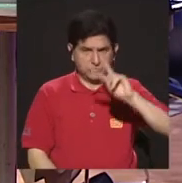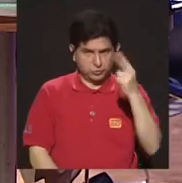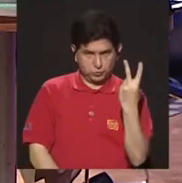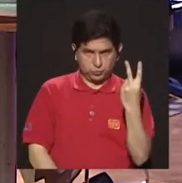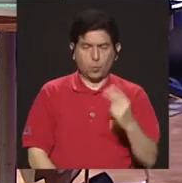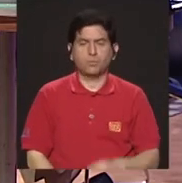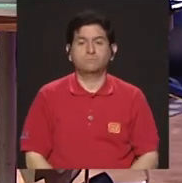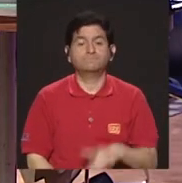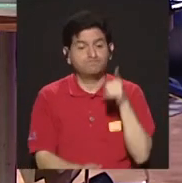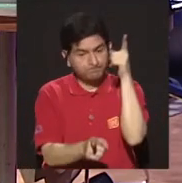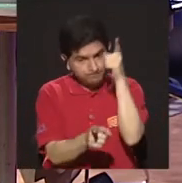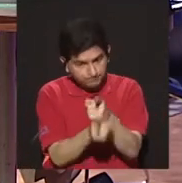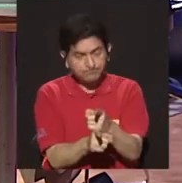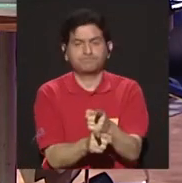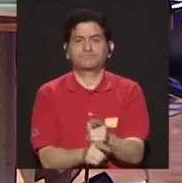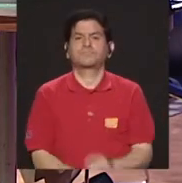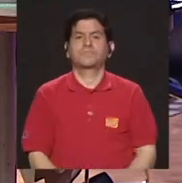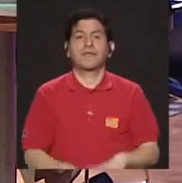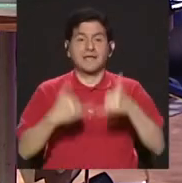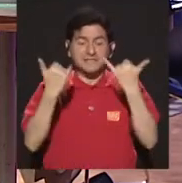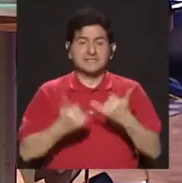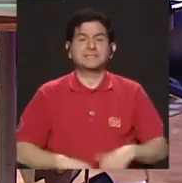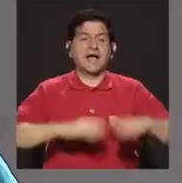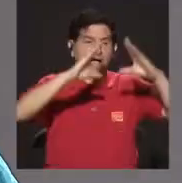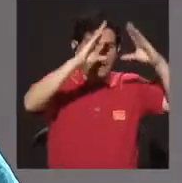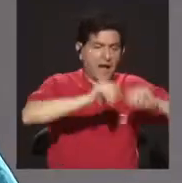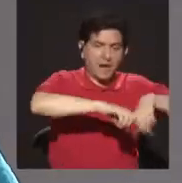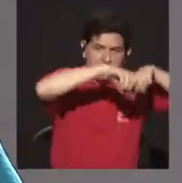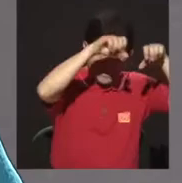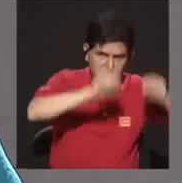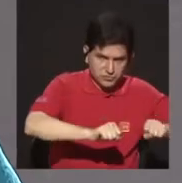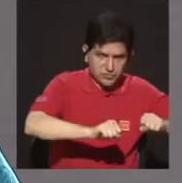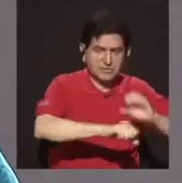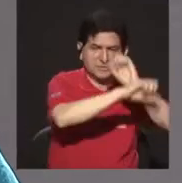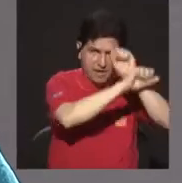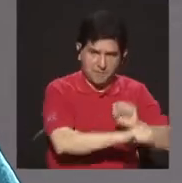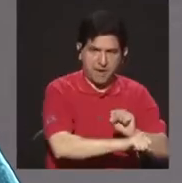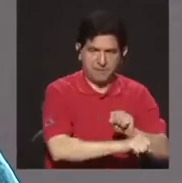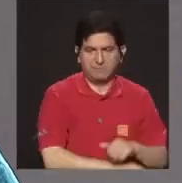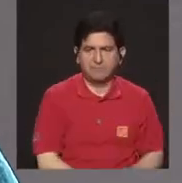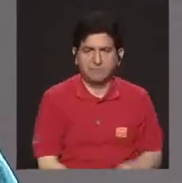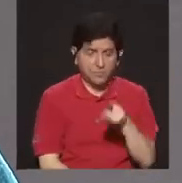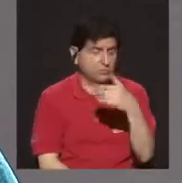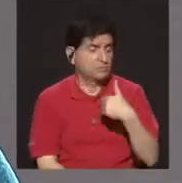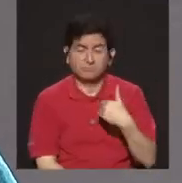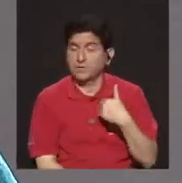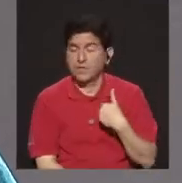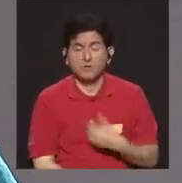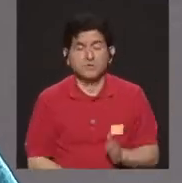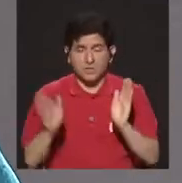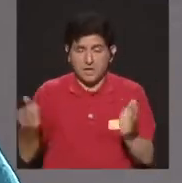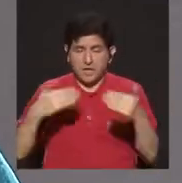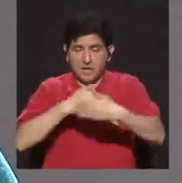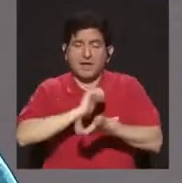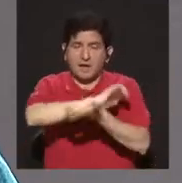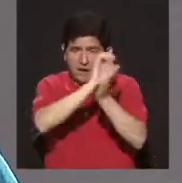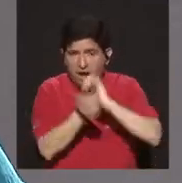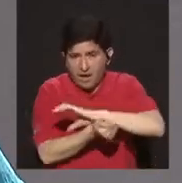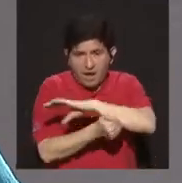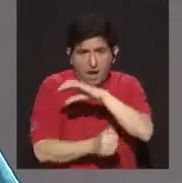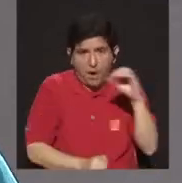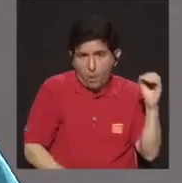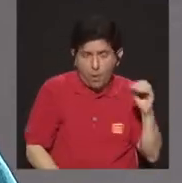lugar efectivamente llegado del apagón si usted no ha conseguido la caja convertidora o